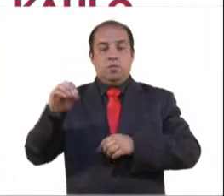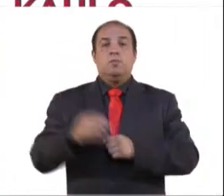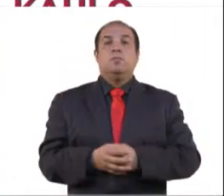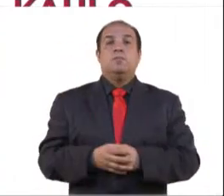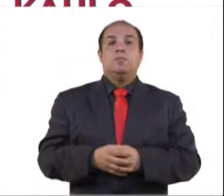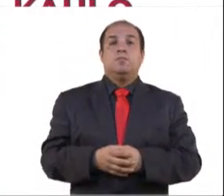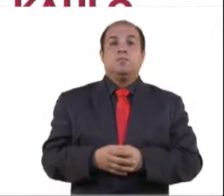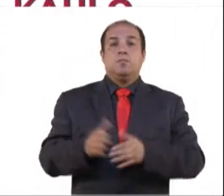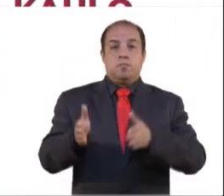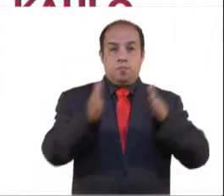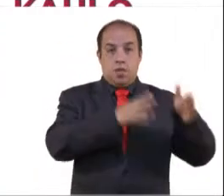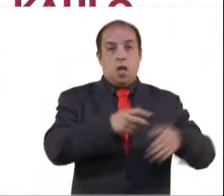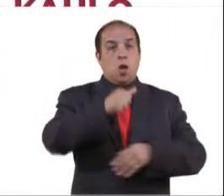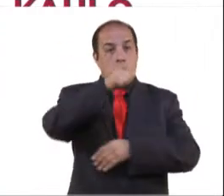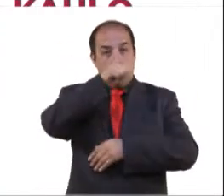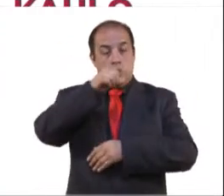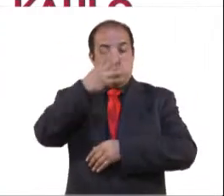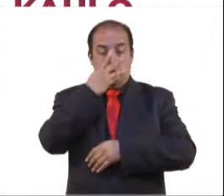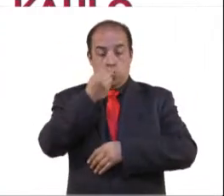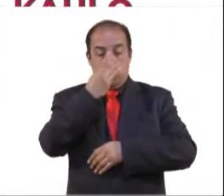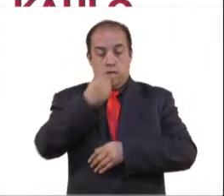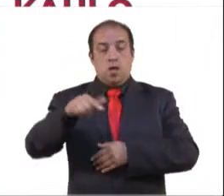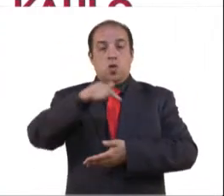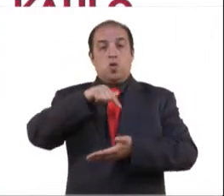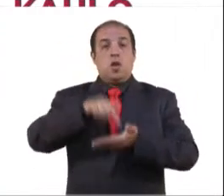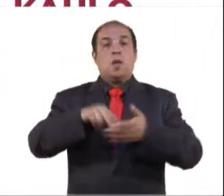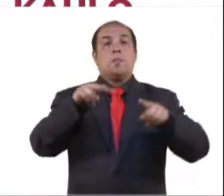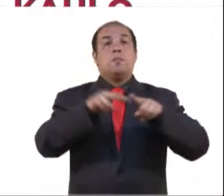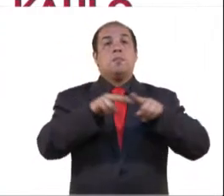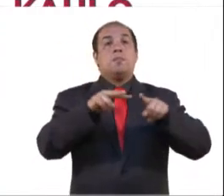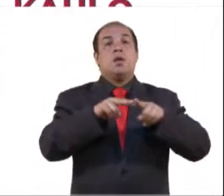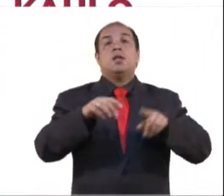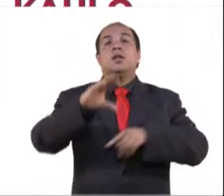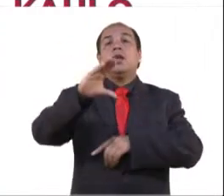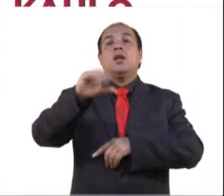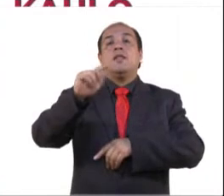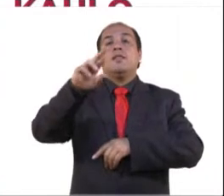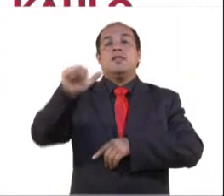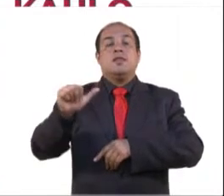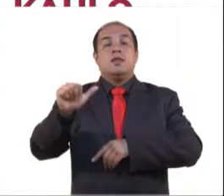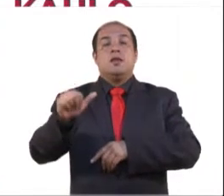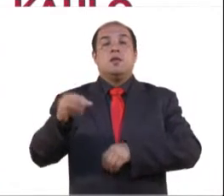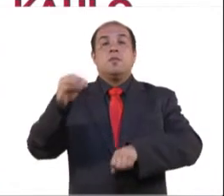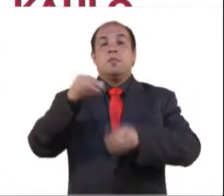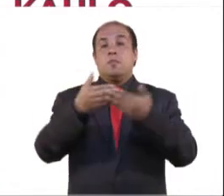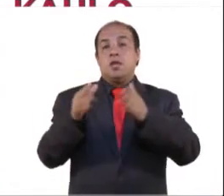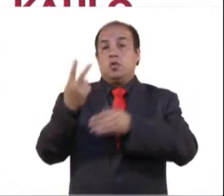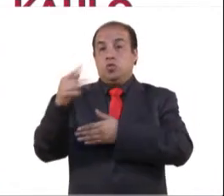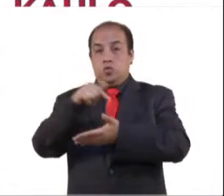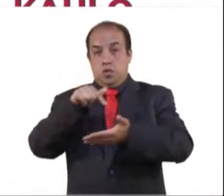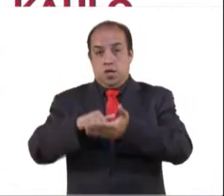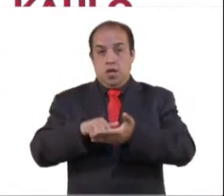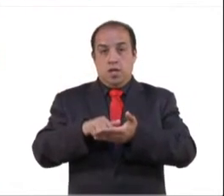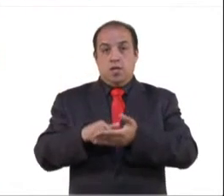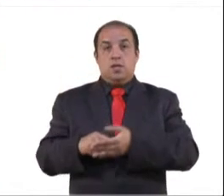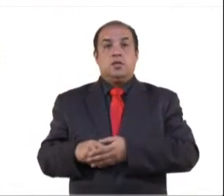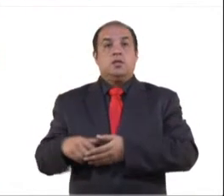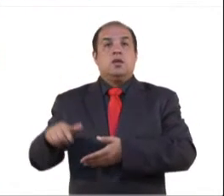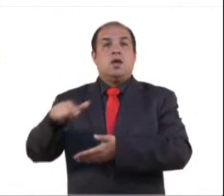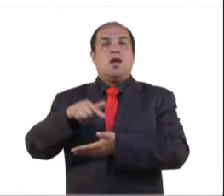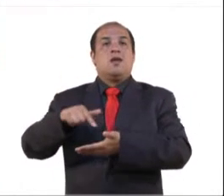sede permanente es el Parque Cantera. Ahí se van a habilitar 2 sedes más, que es la Alameda Sur y el Parque Frida